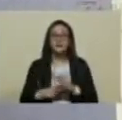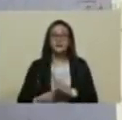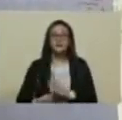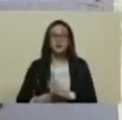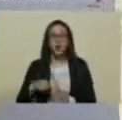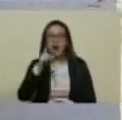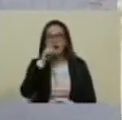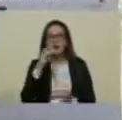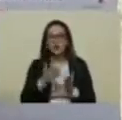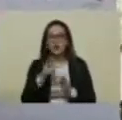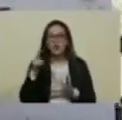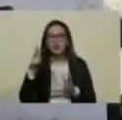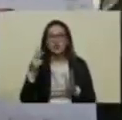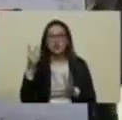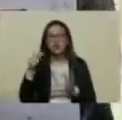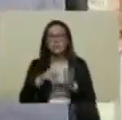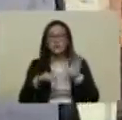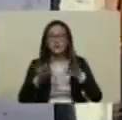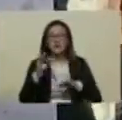escolar